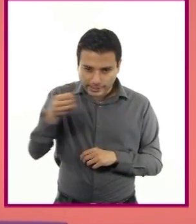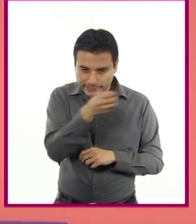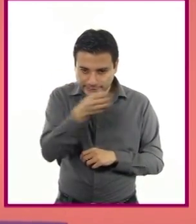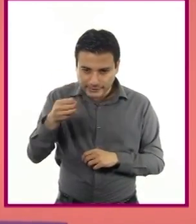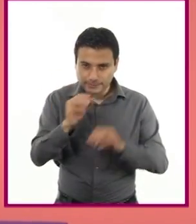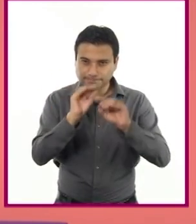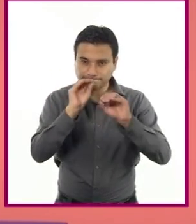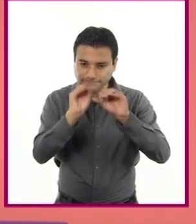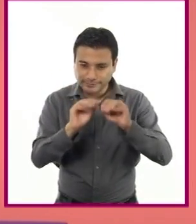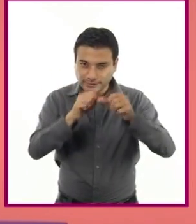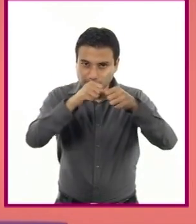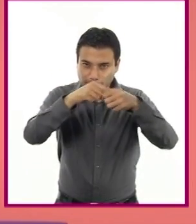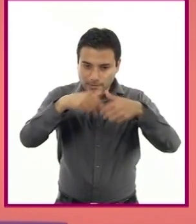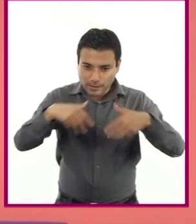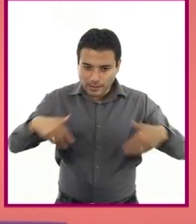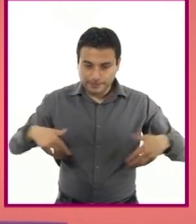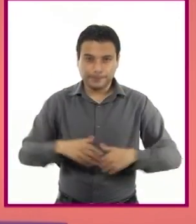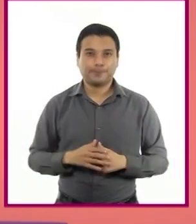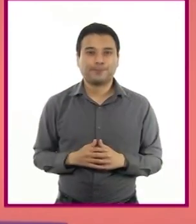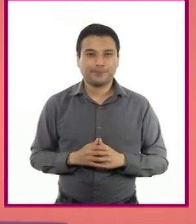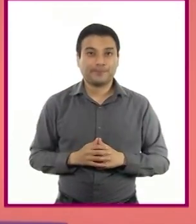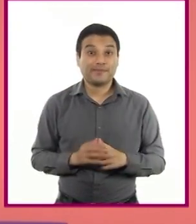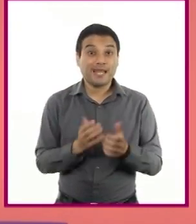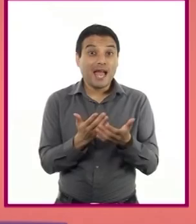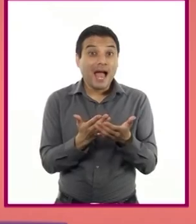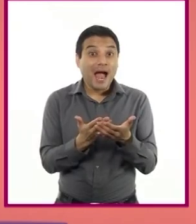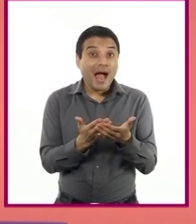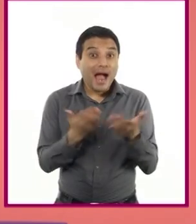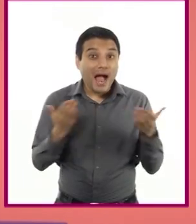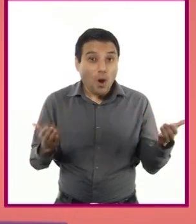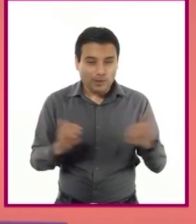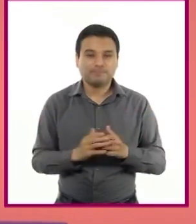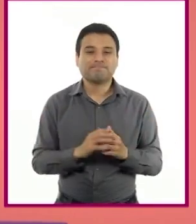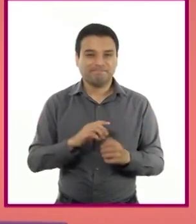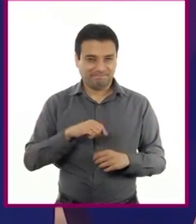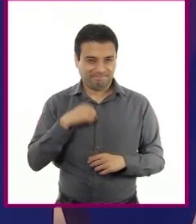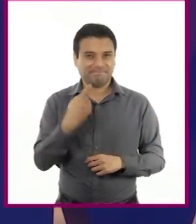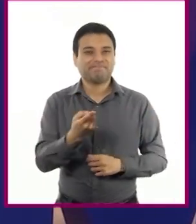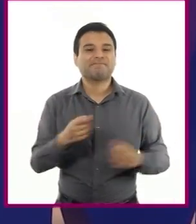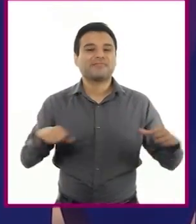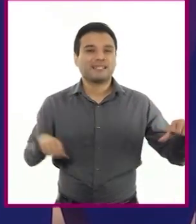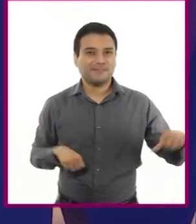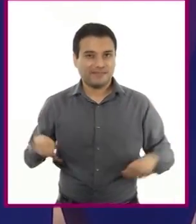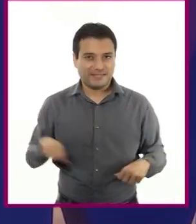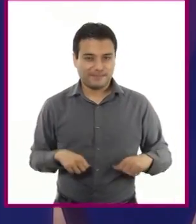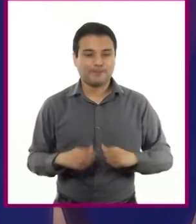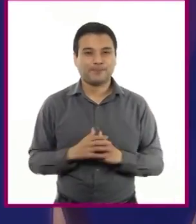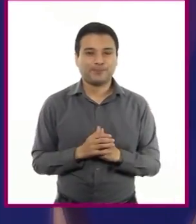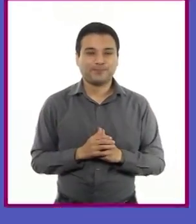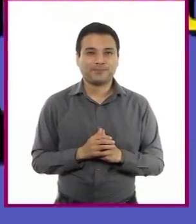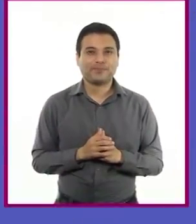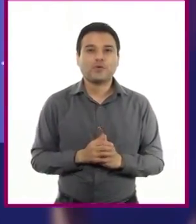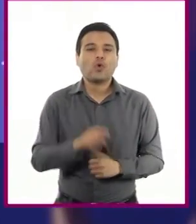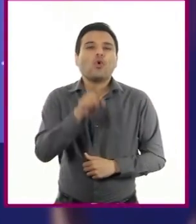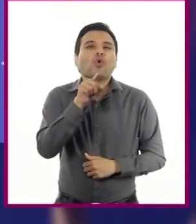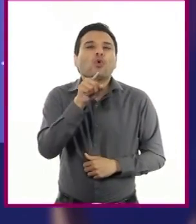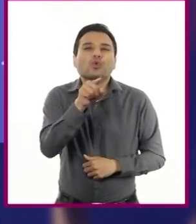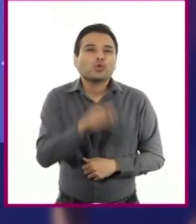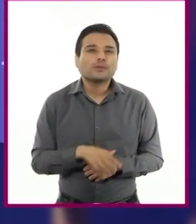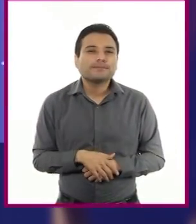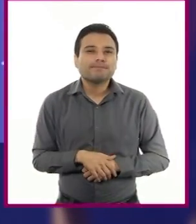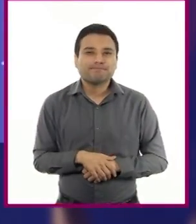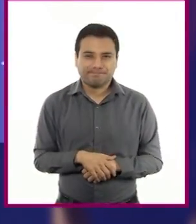jerarquizar. Entonces, ahora queremos proponerles un reto. Seleccionen un texto de